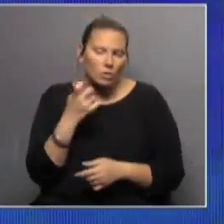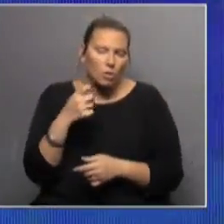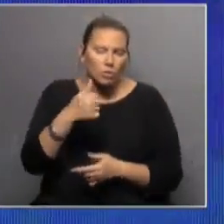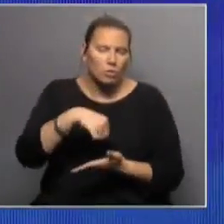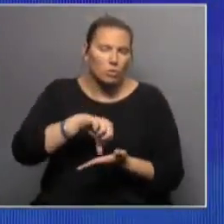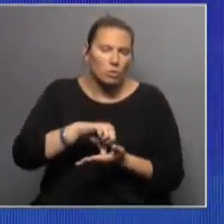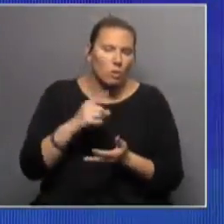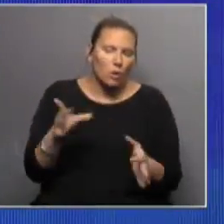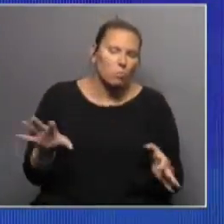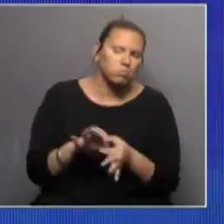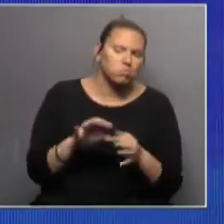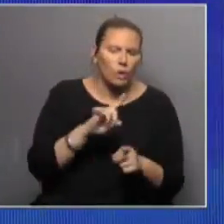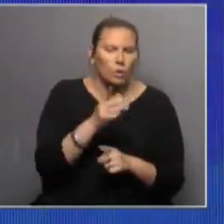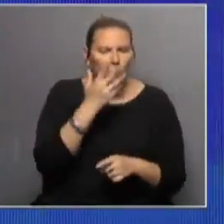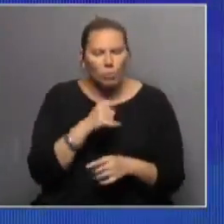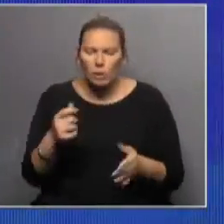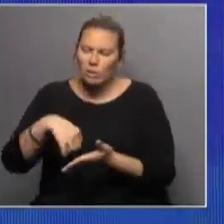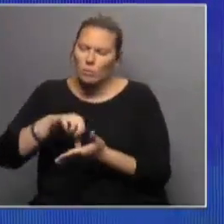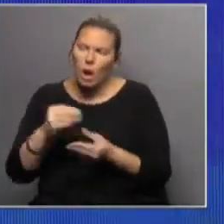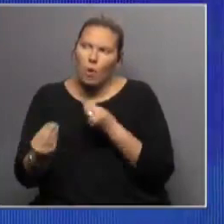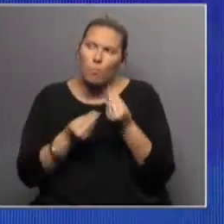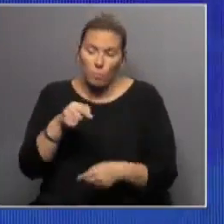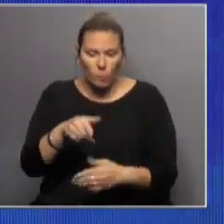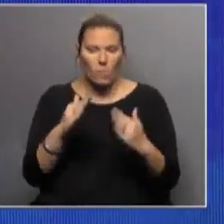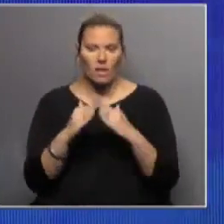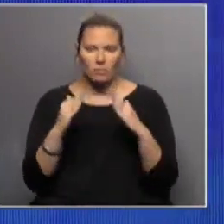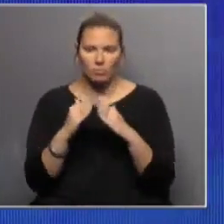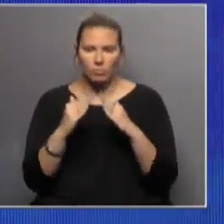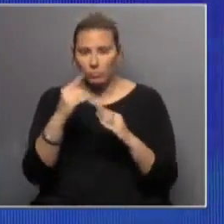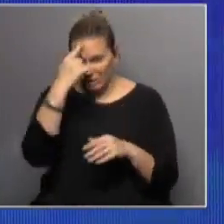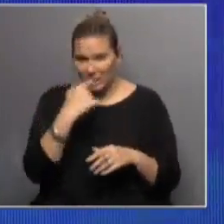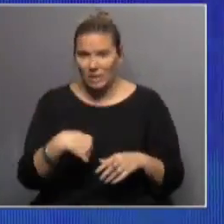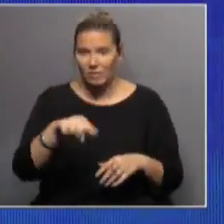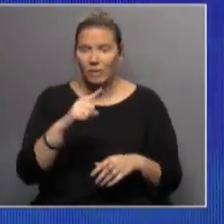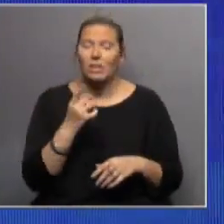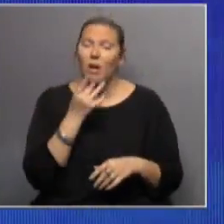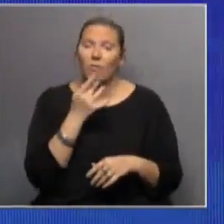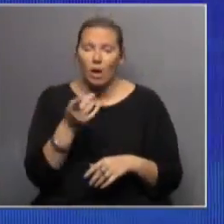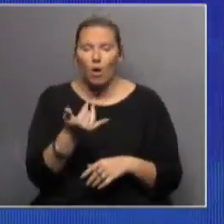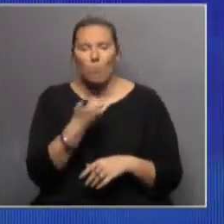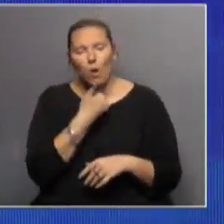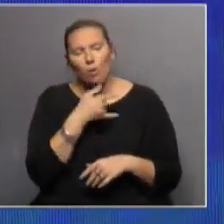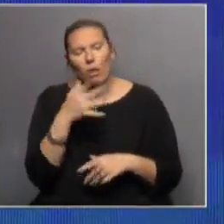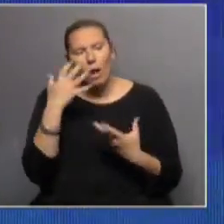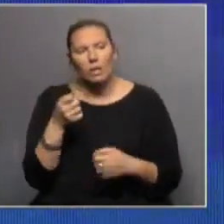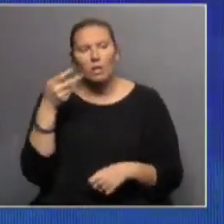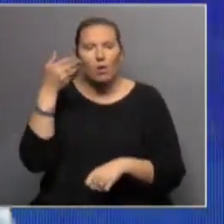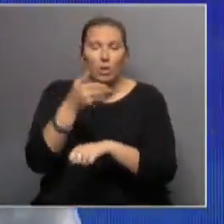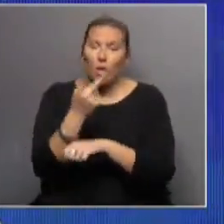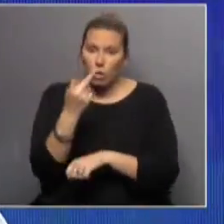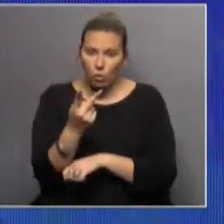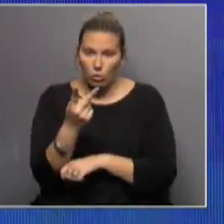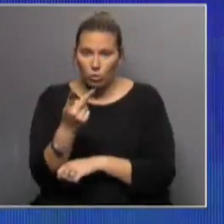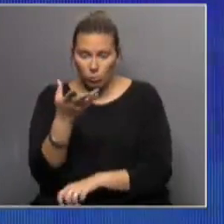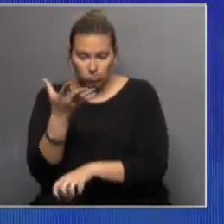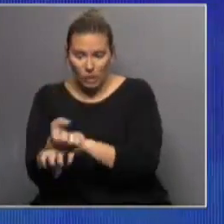¿qué enganche hay entre No Te Va a Gustar y la ciudad? Y pensamos en esta casa, en Elefante Blanco, y me hablaron de ella. Dije, bueno, quiero ir a 2 lugares, al